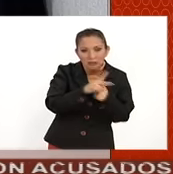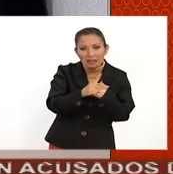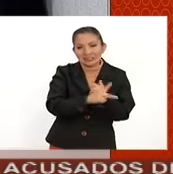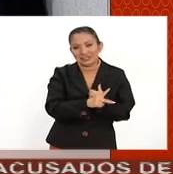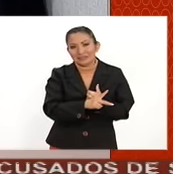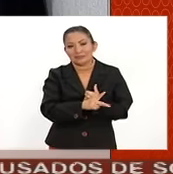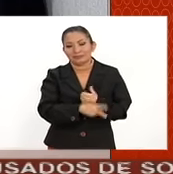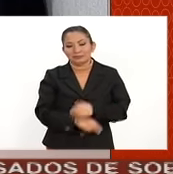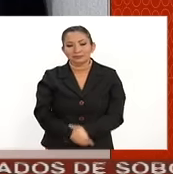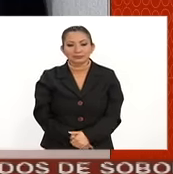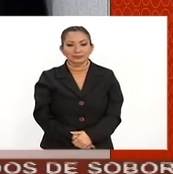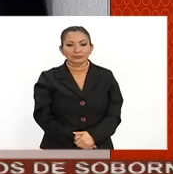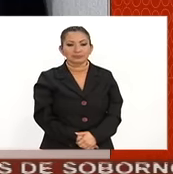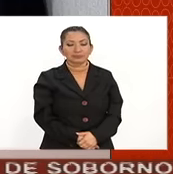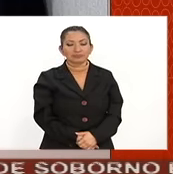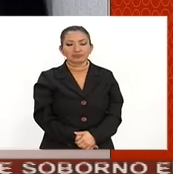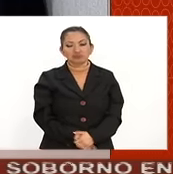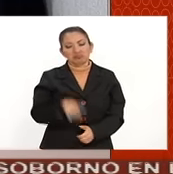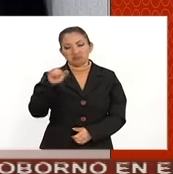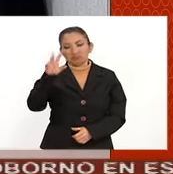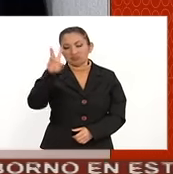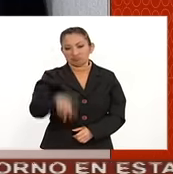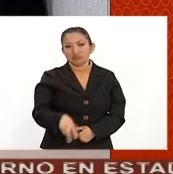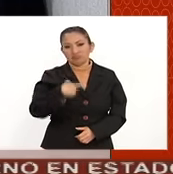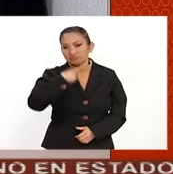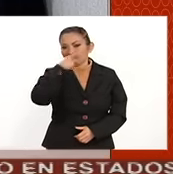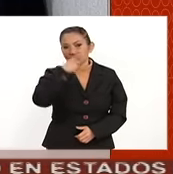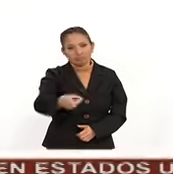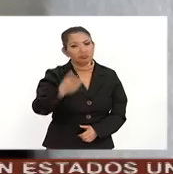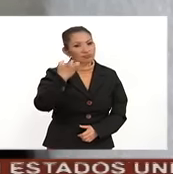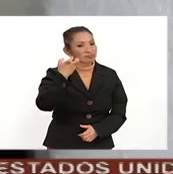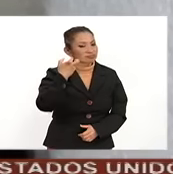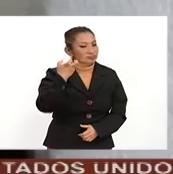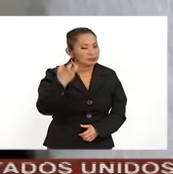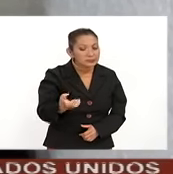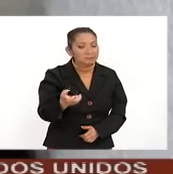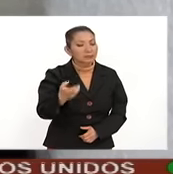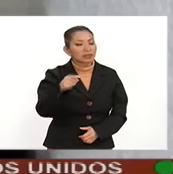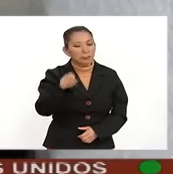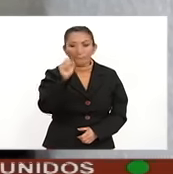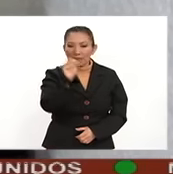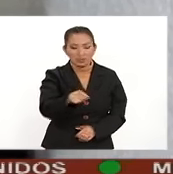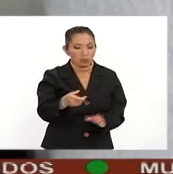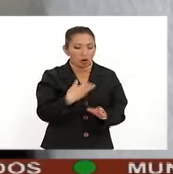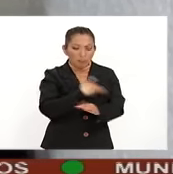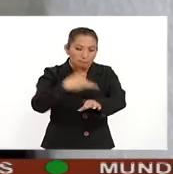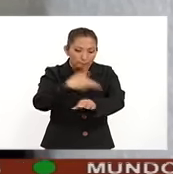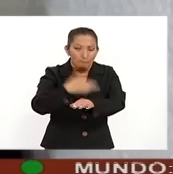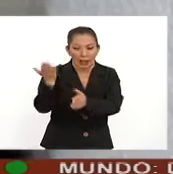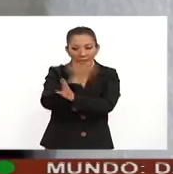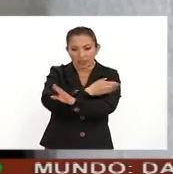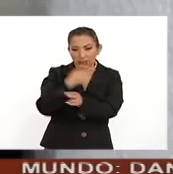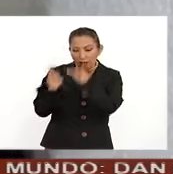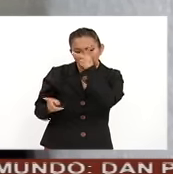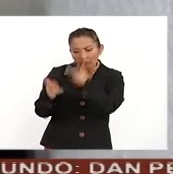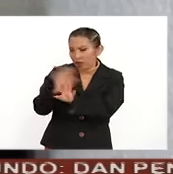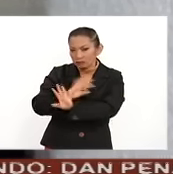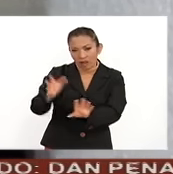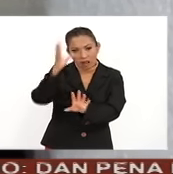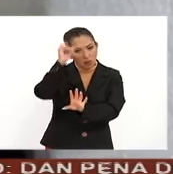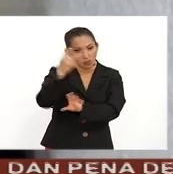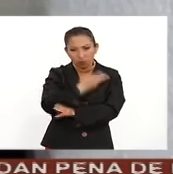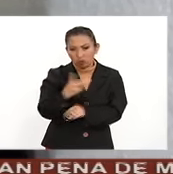Estados Unidos y Cuba. Sí, esto, repito, va en este marco, es parte del proceso de negociación que se lleva a cabo